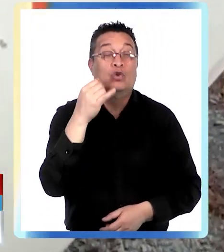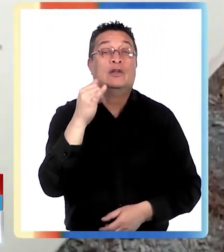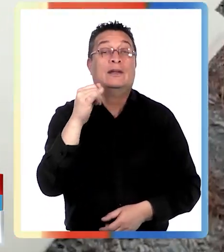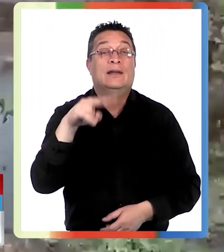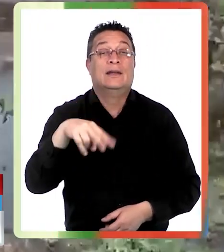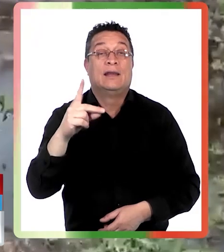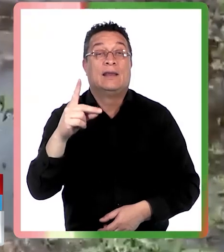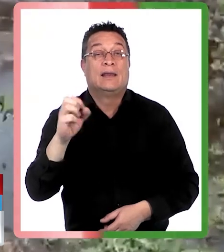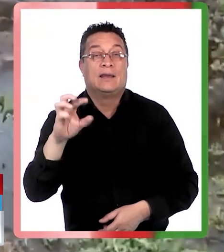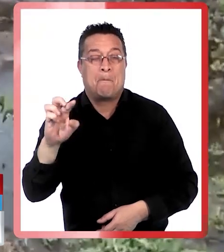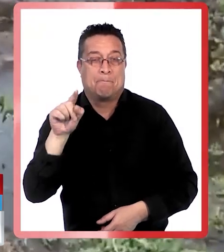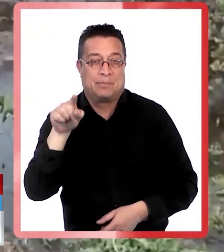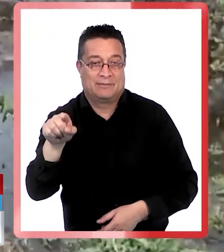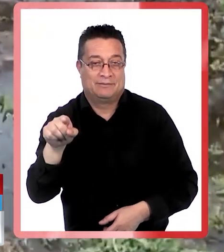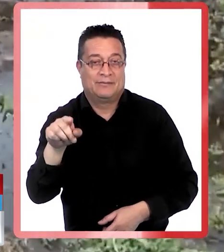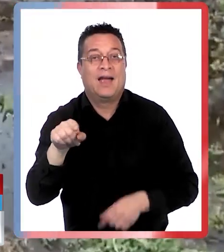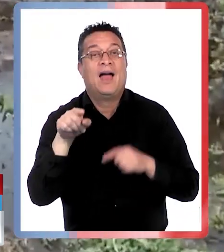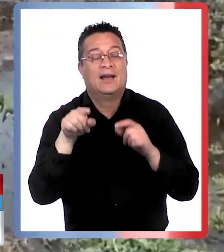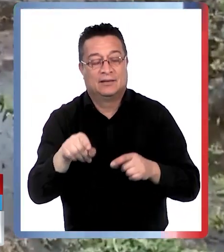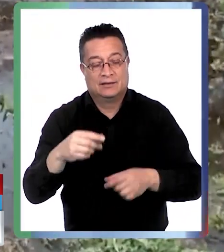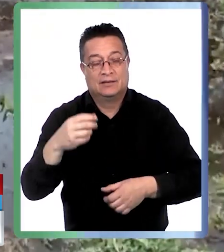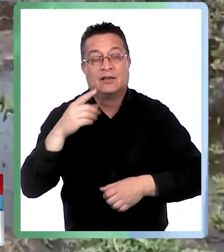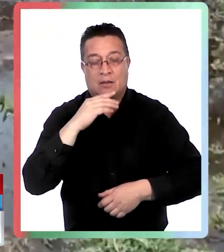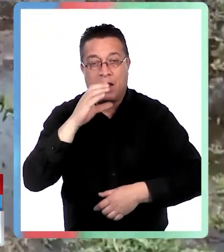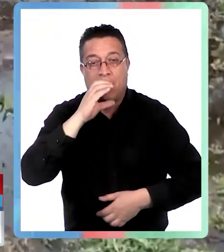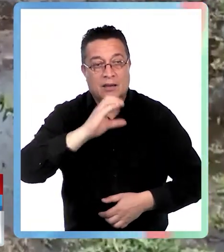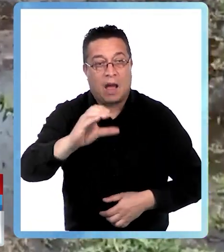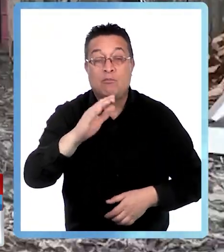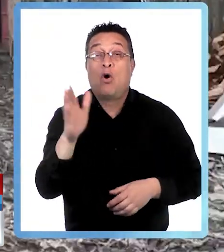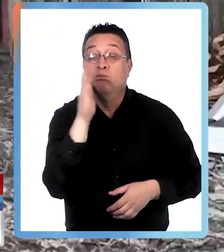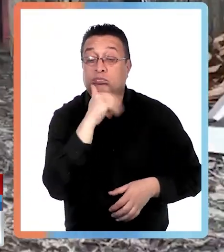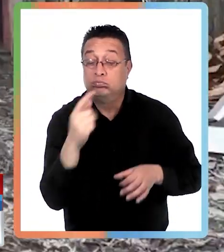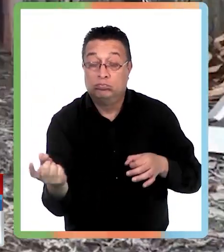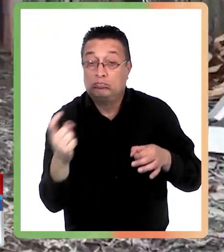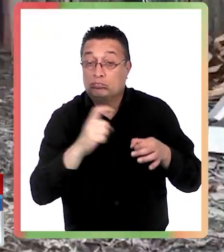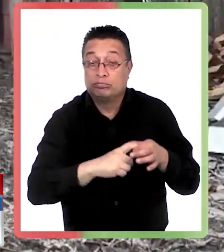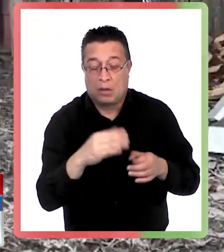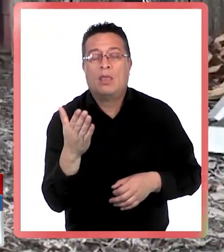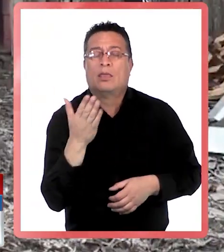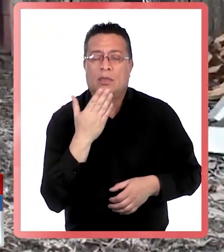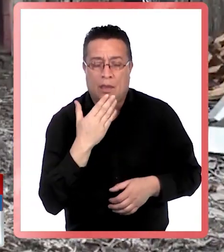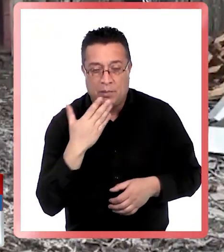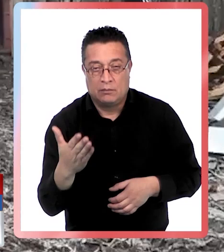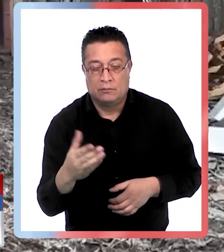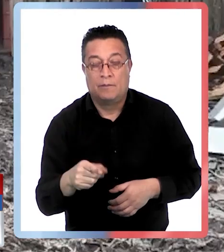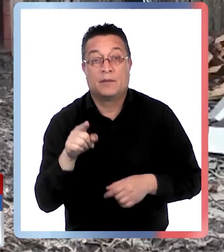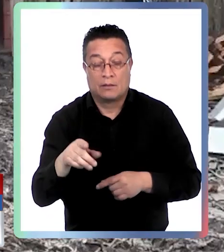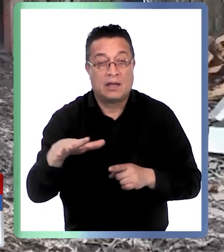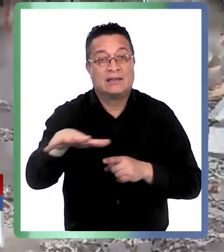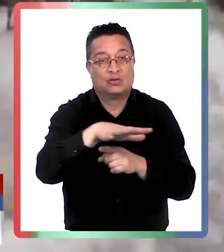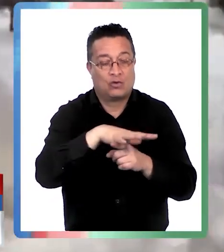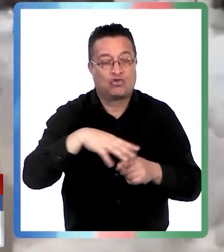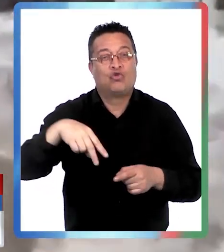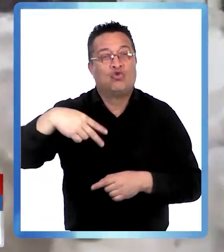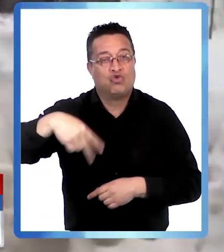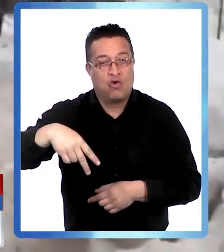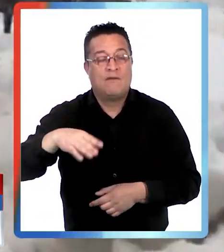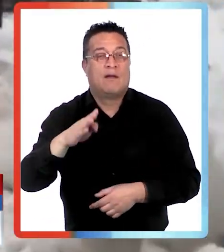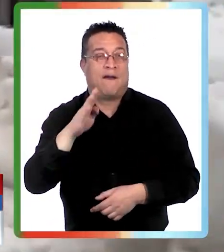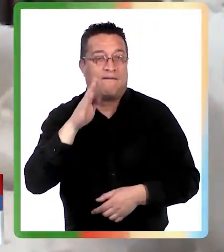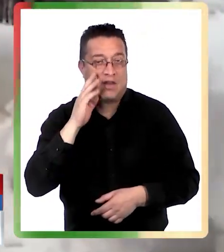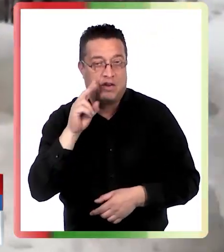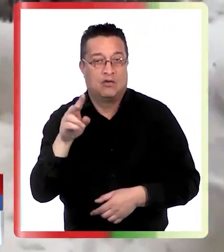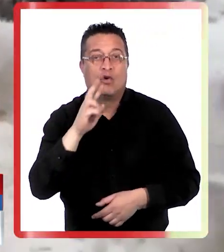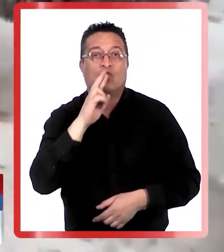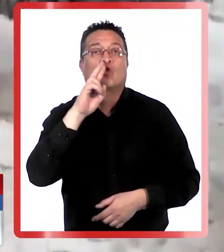el indap como también campesinos no acreditados la institución es el panorama en nuble y bí bío